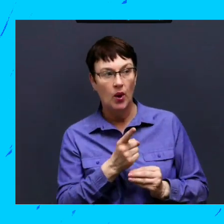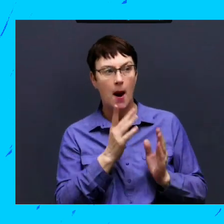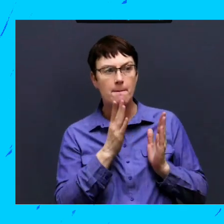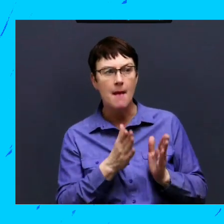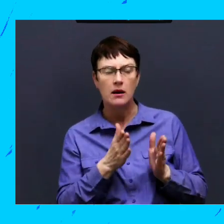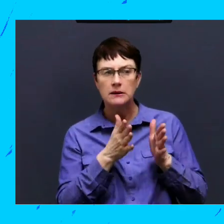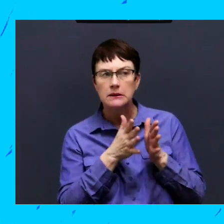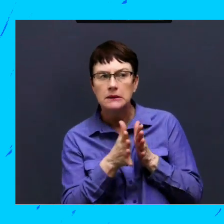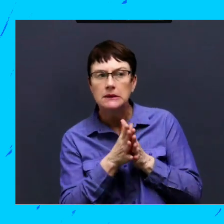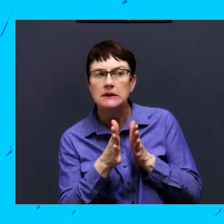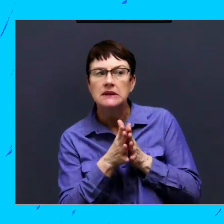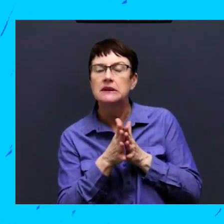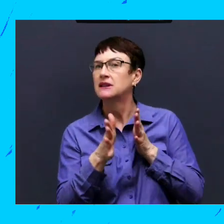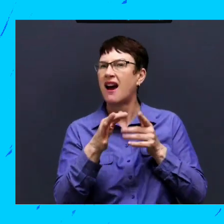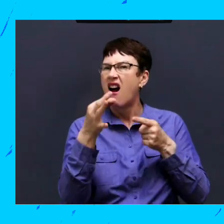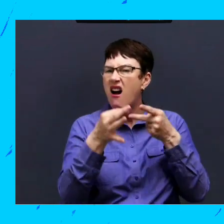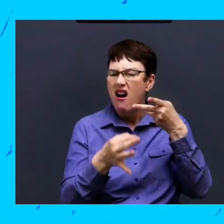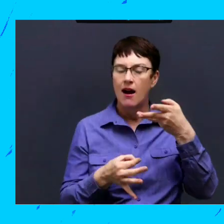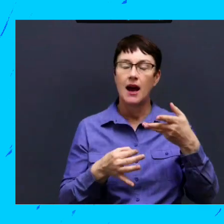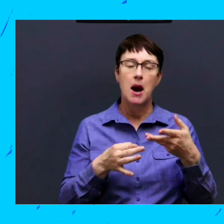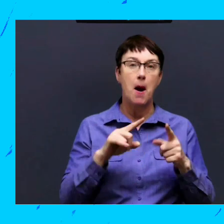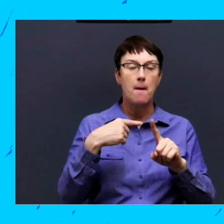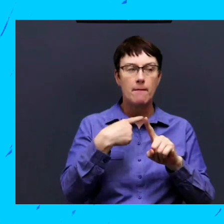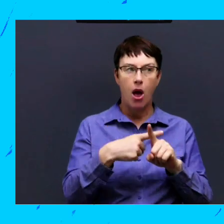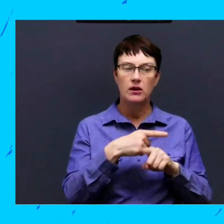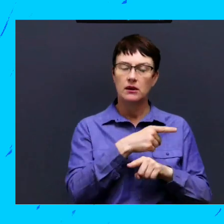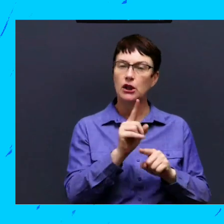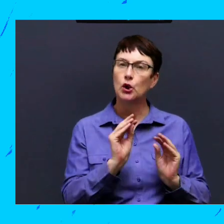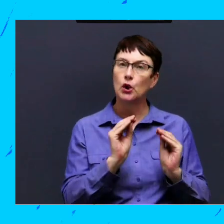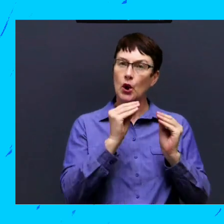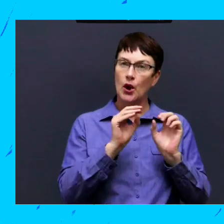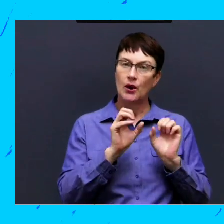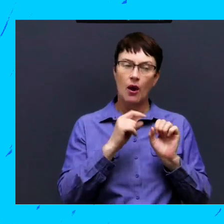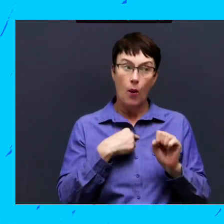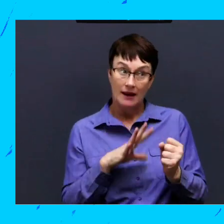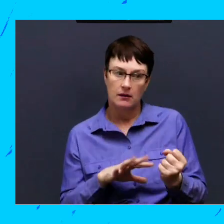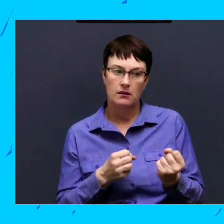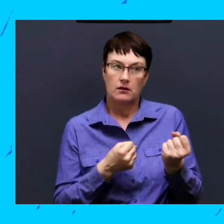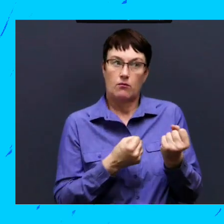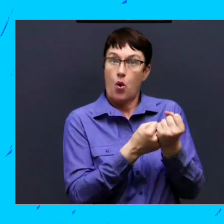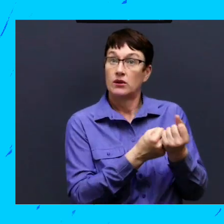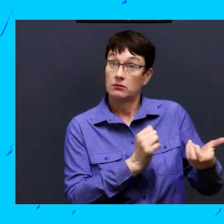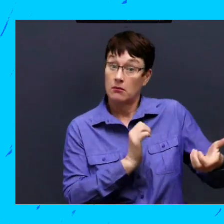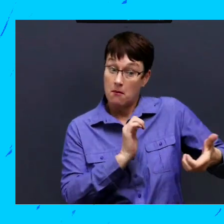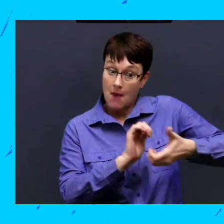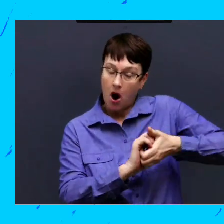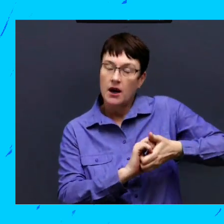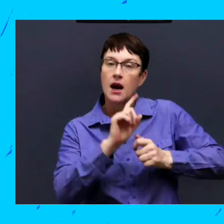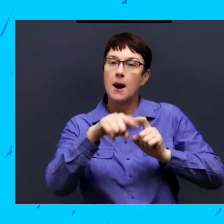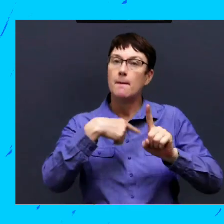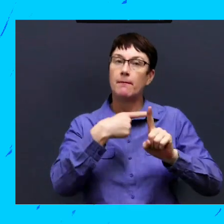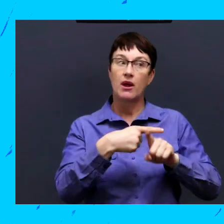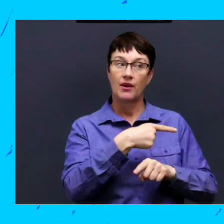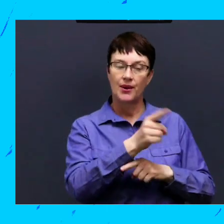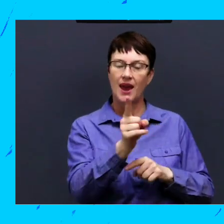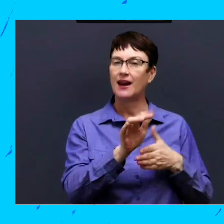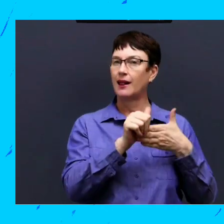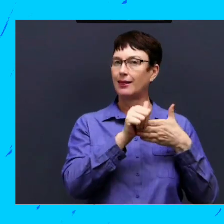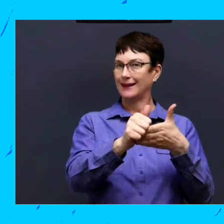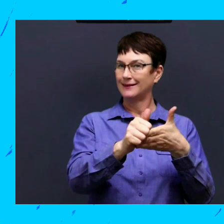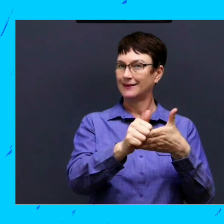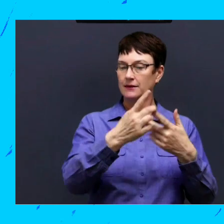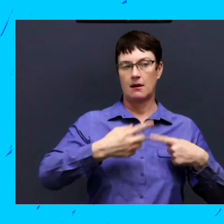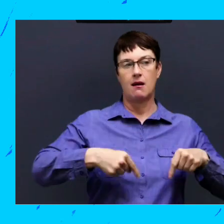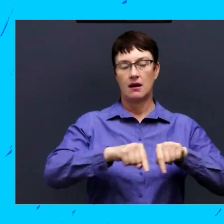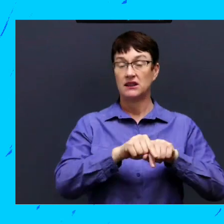conocimiento en el contexto del SIDA y cómo también trabajar con los jóvenes y líderes para responder a esta